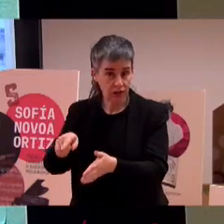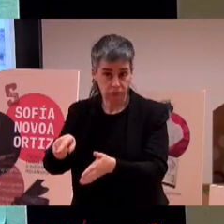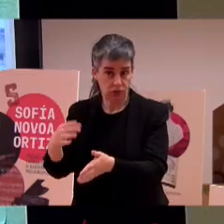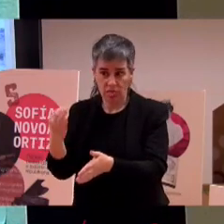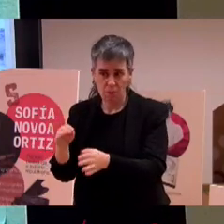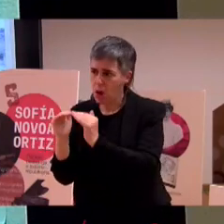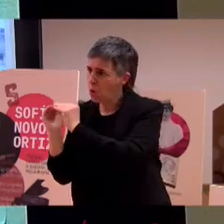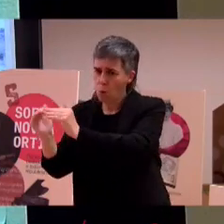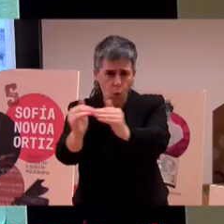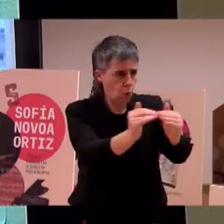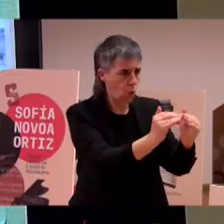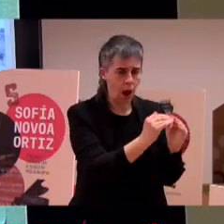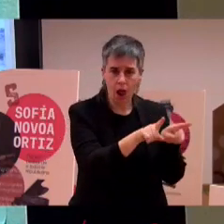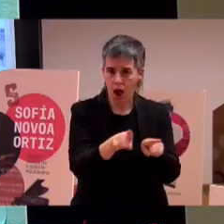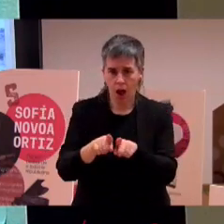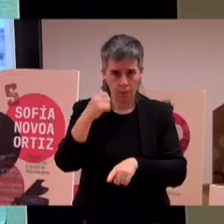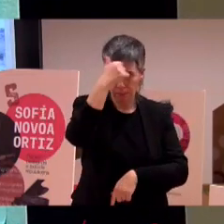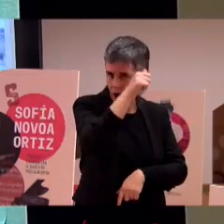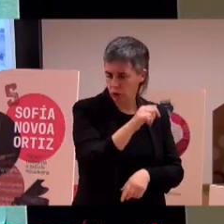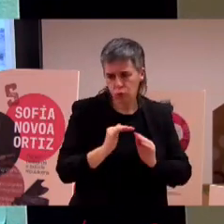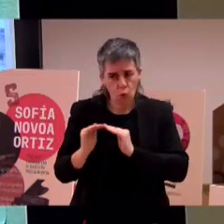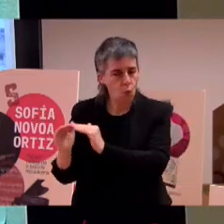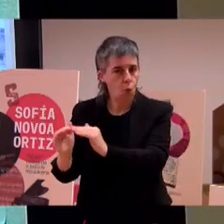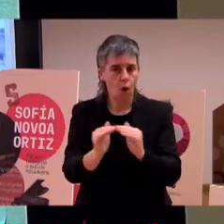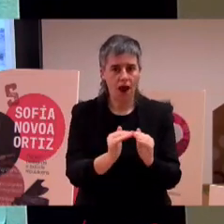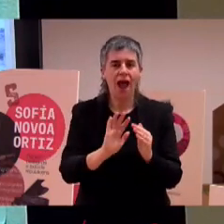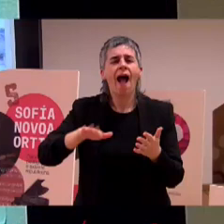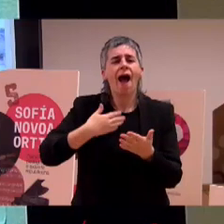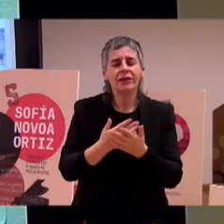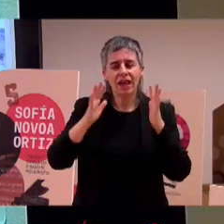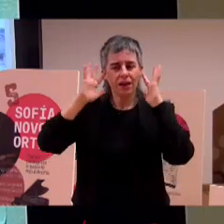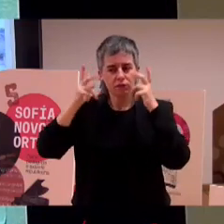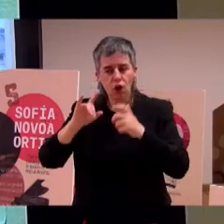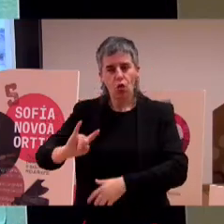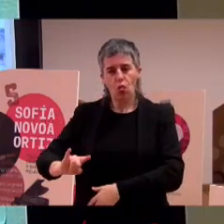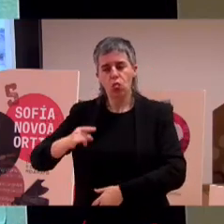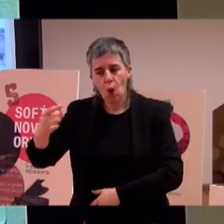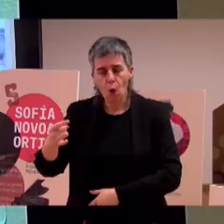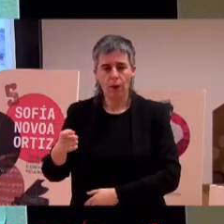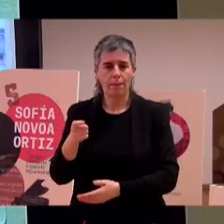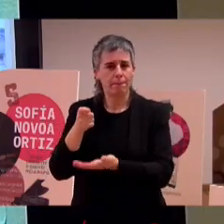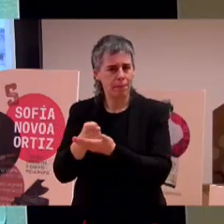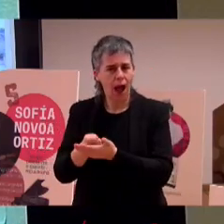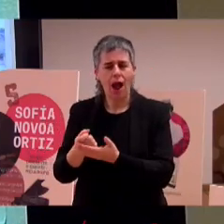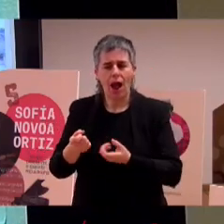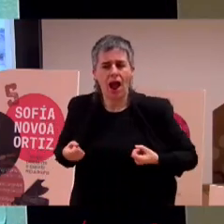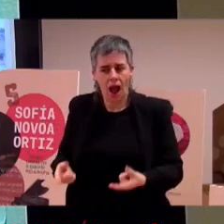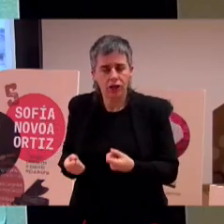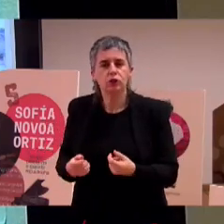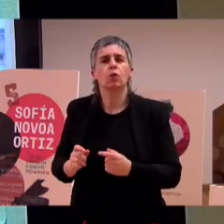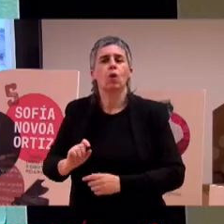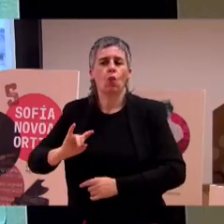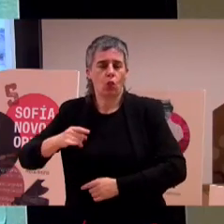irmáns, homes, senón que se invirte moito máis esforzo e medios económicos que na deles, que, por certo, lonxe de